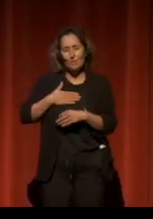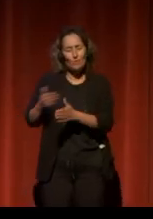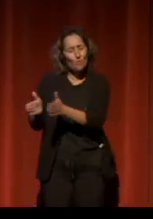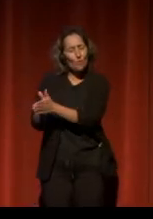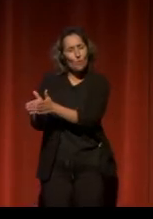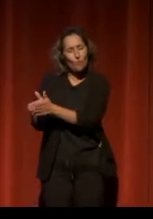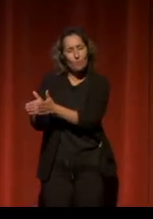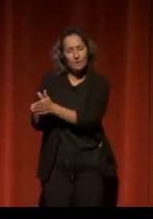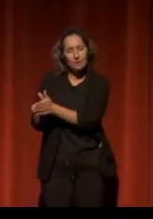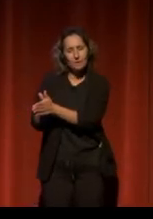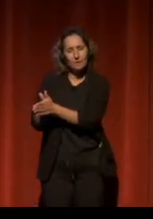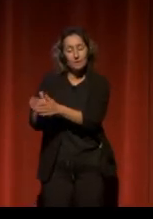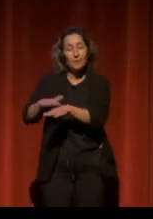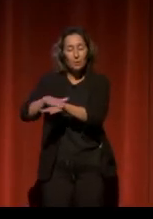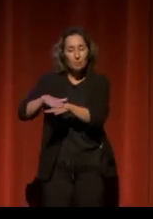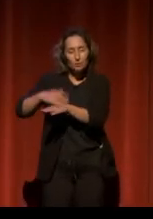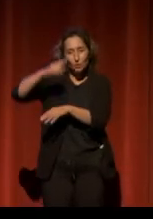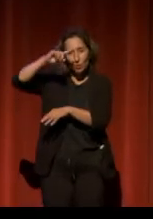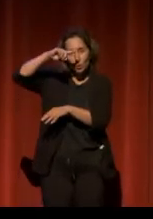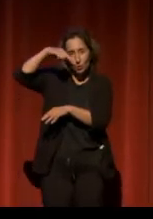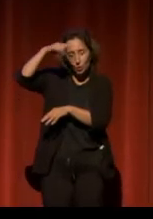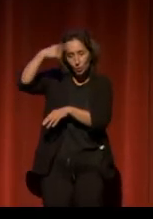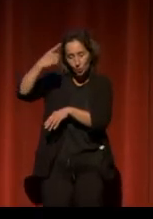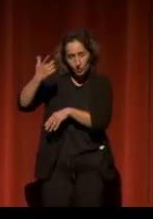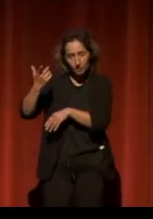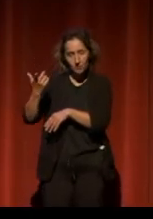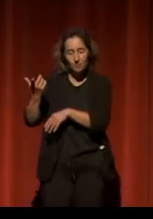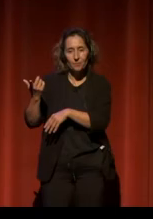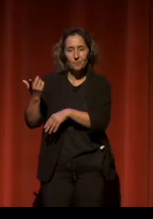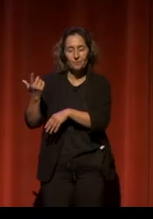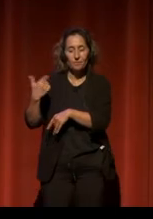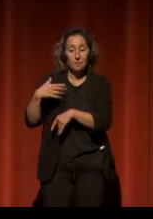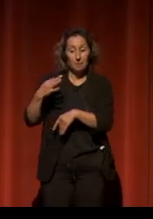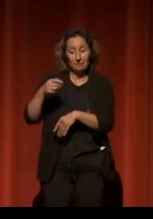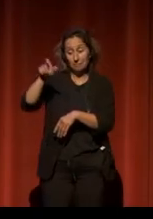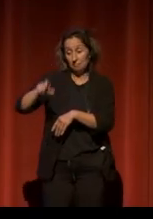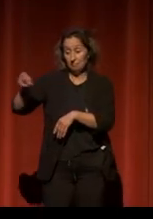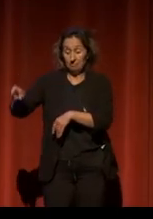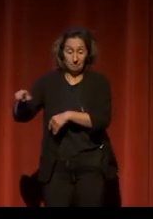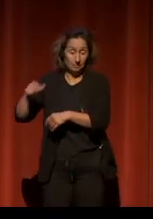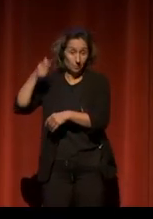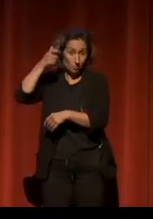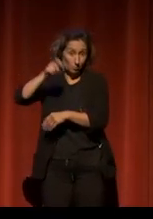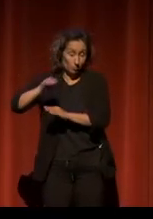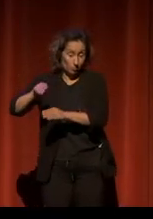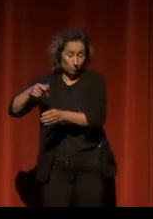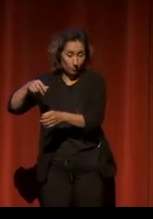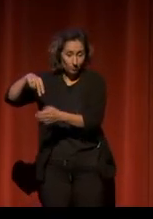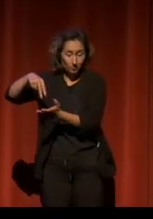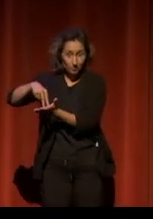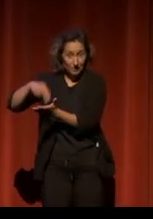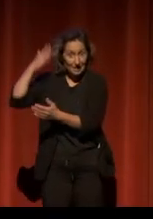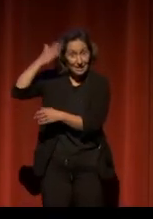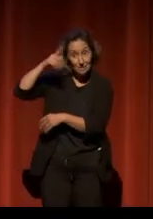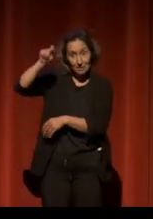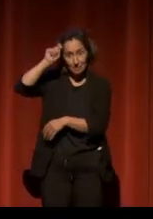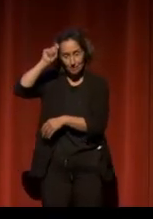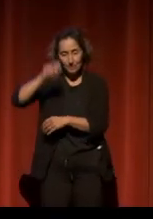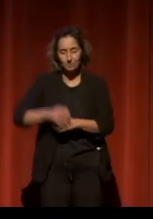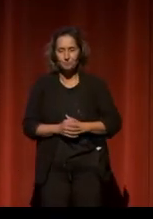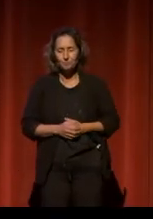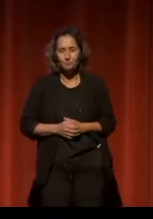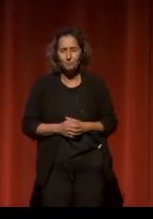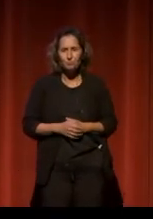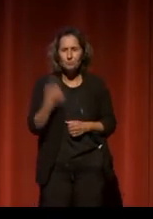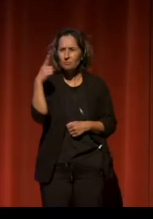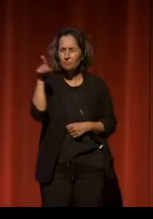compañeros de el Ministerio de cultura y bueno sus aliados locales en en navarra y en Pamplona Aunque sé que